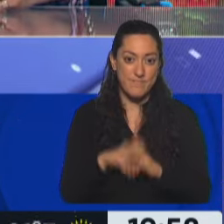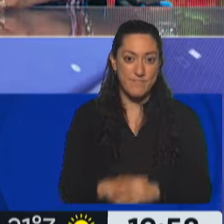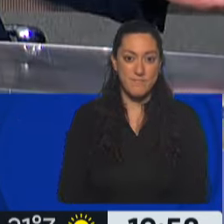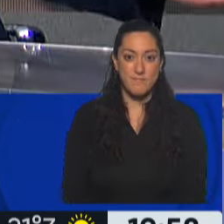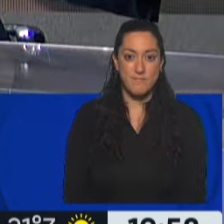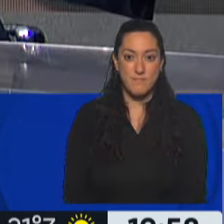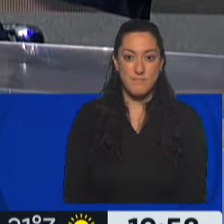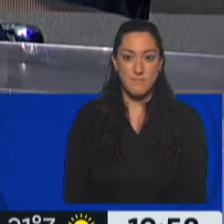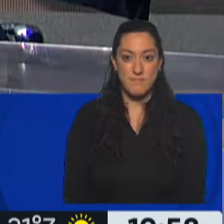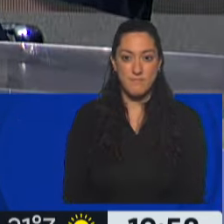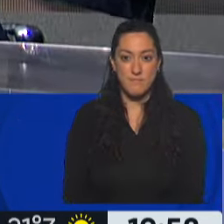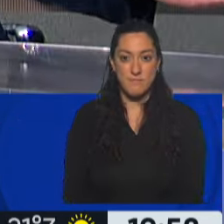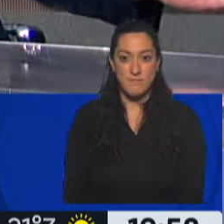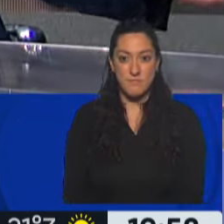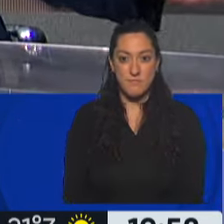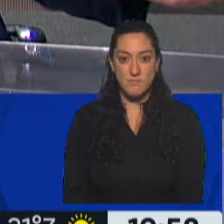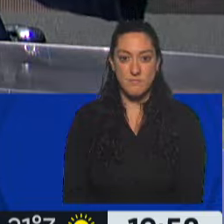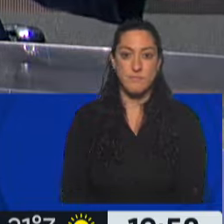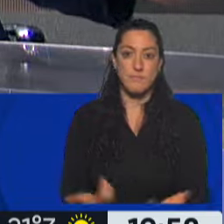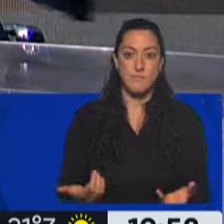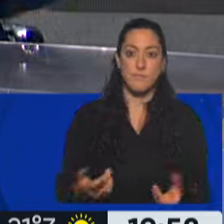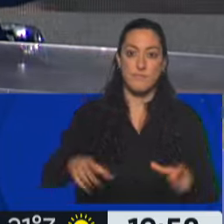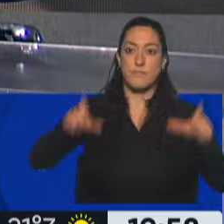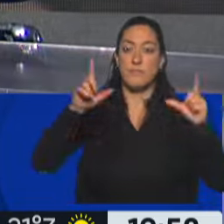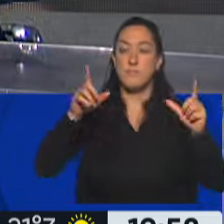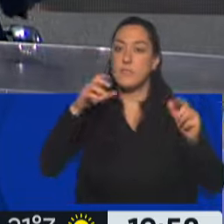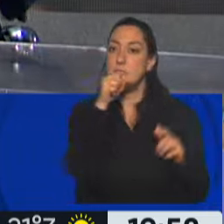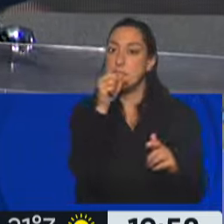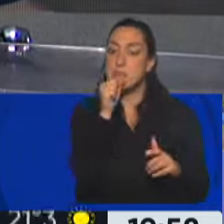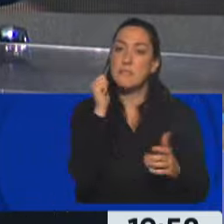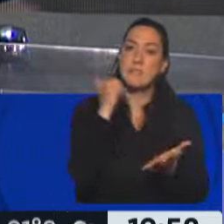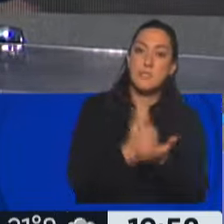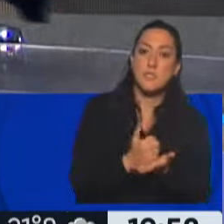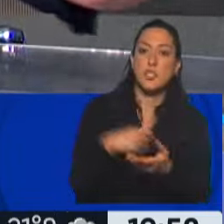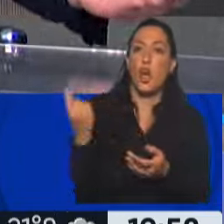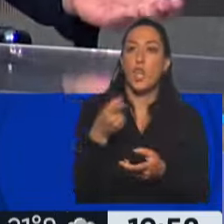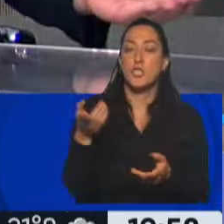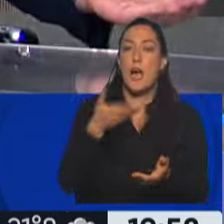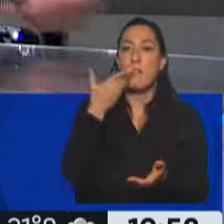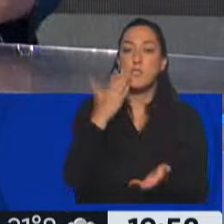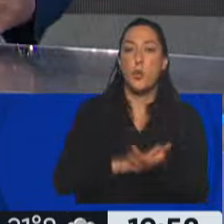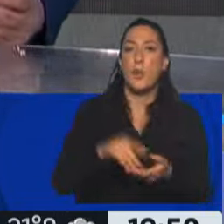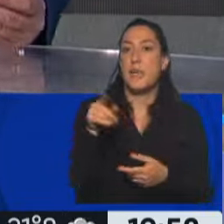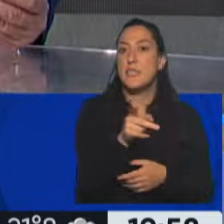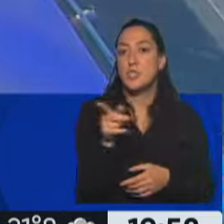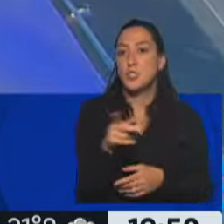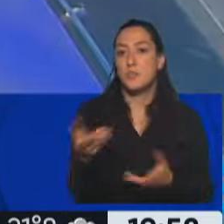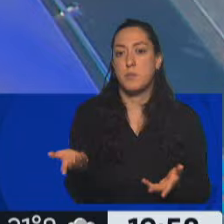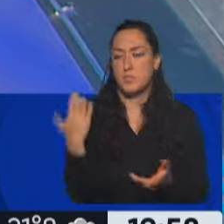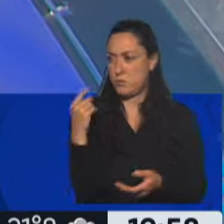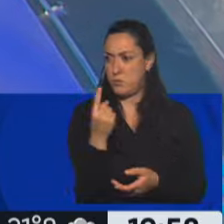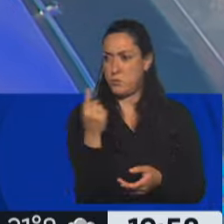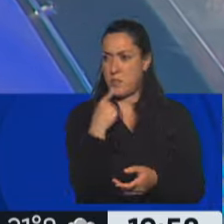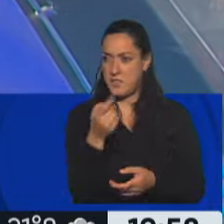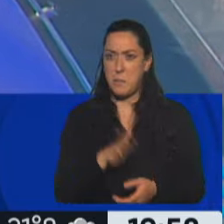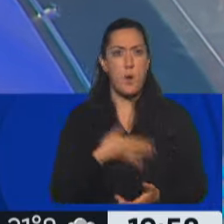Hay que sostener también la, la figura y, y hay que estar ahí y que hable uno de ellos todo el tiempo. Pero como recién decías que era amor